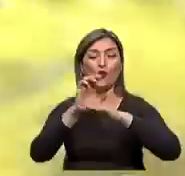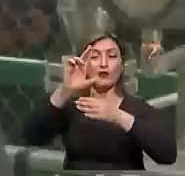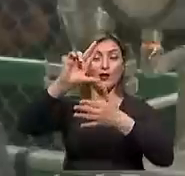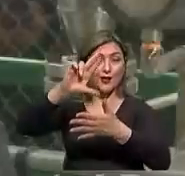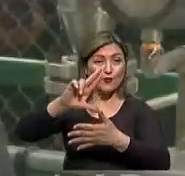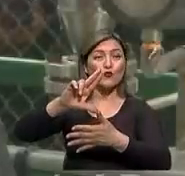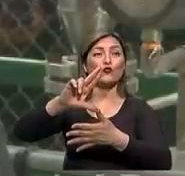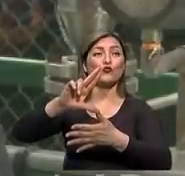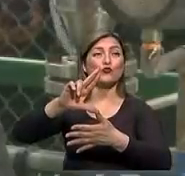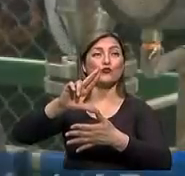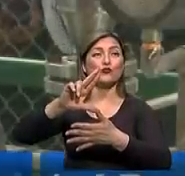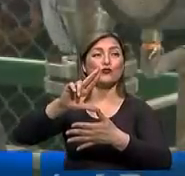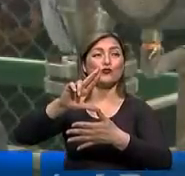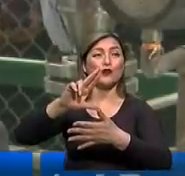latinoamericano,